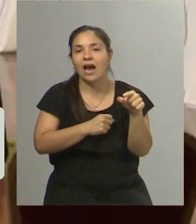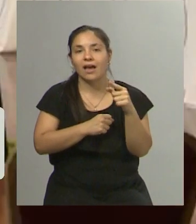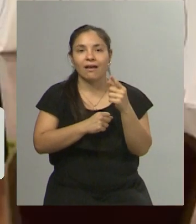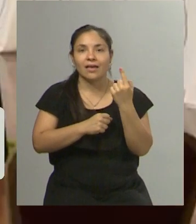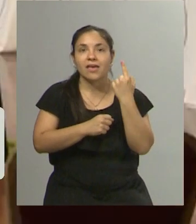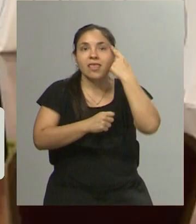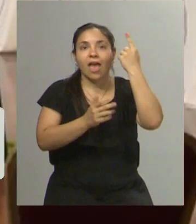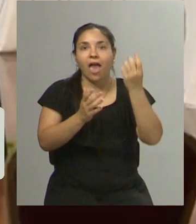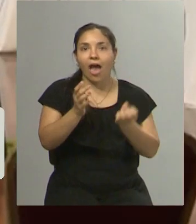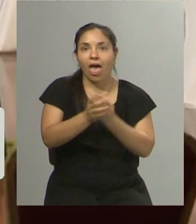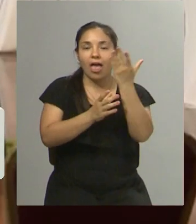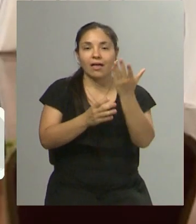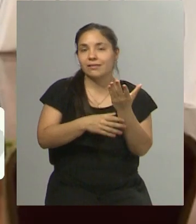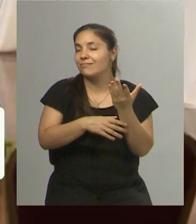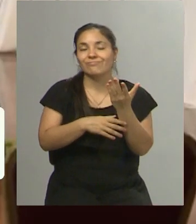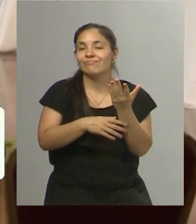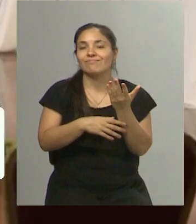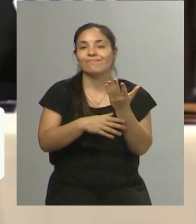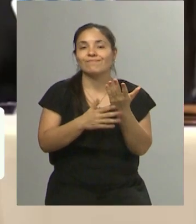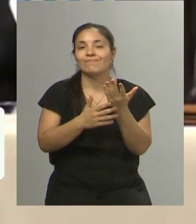invente ideas que no necesariamente